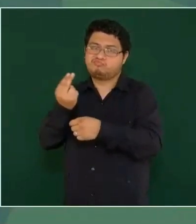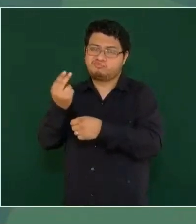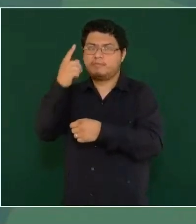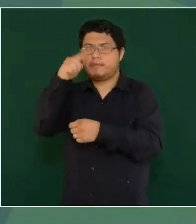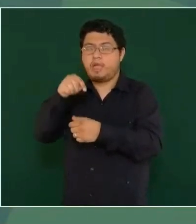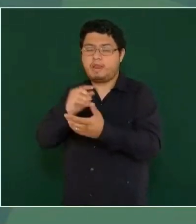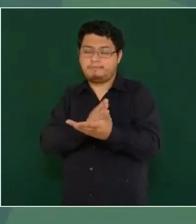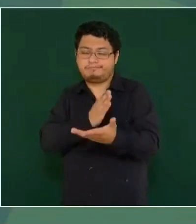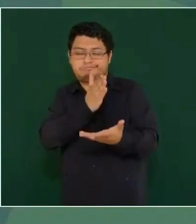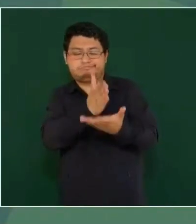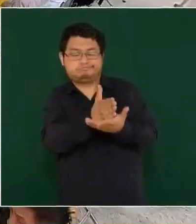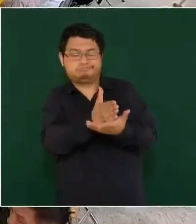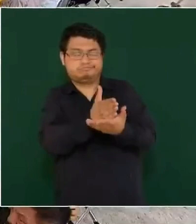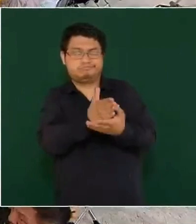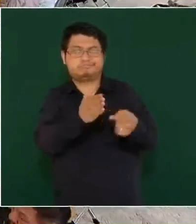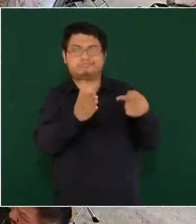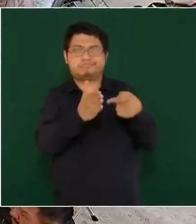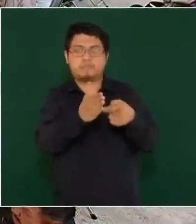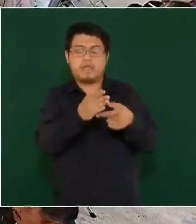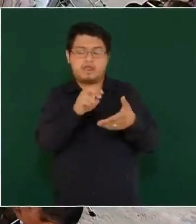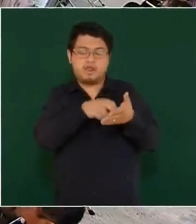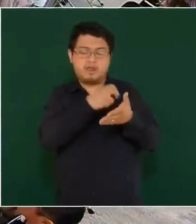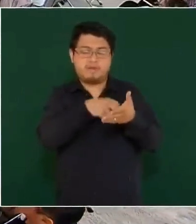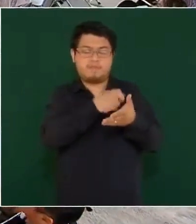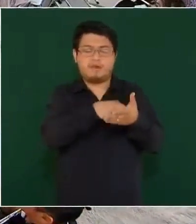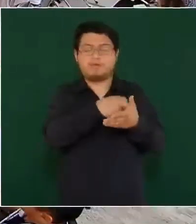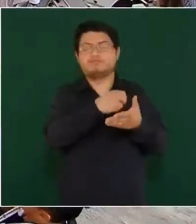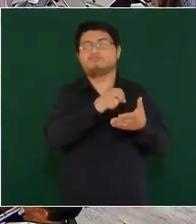impedir una reforma constitucional